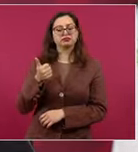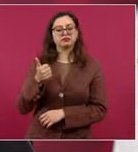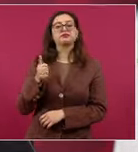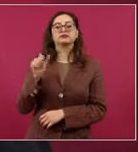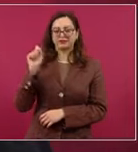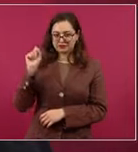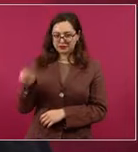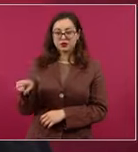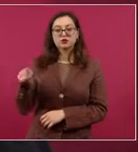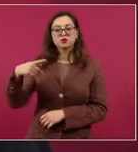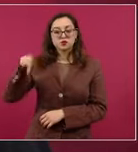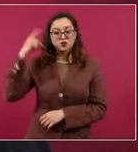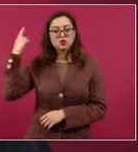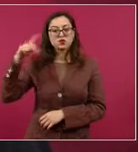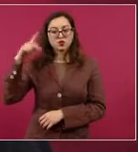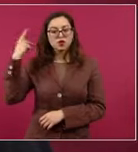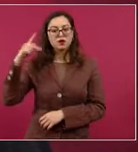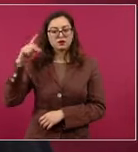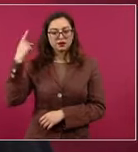Puebla. Él